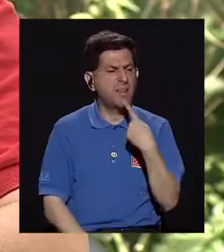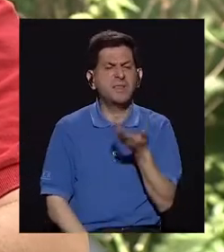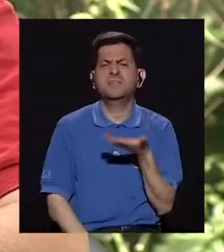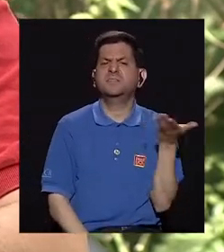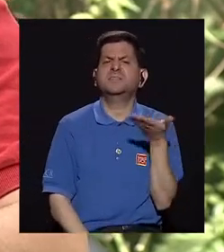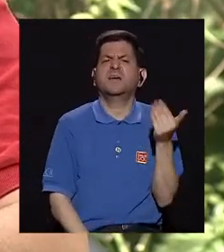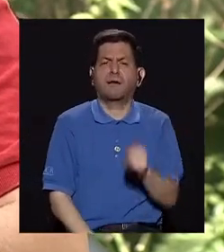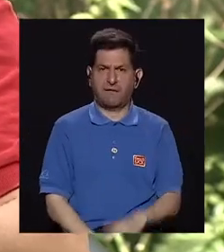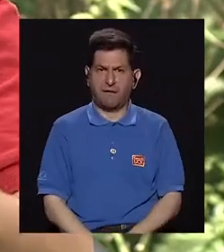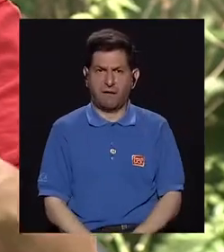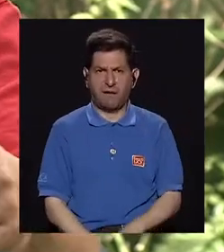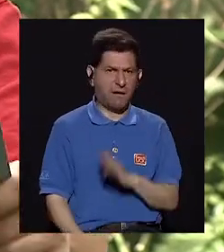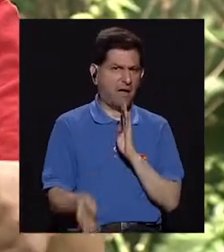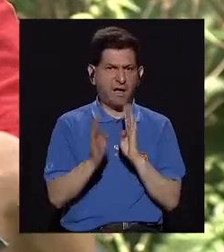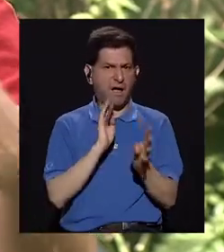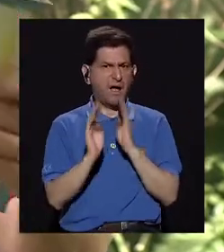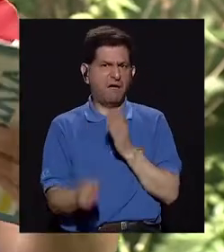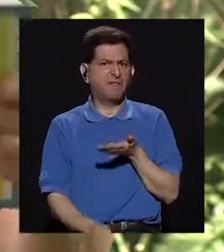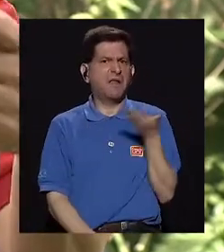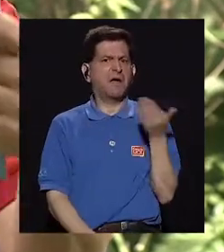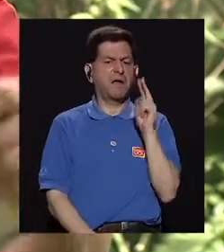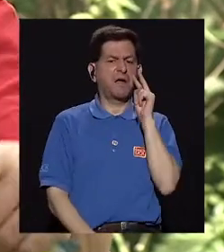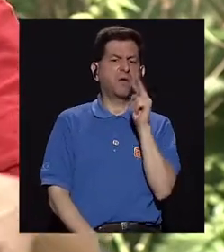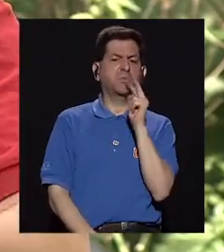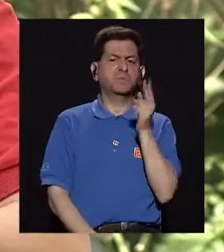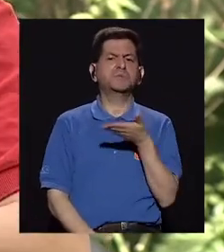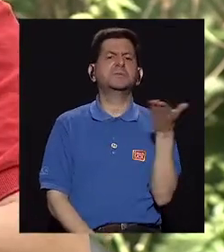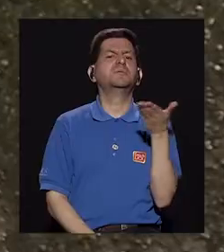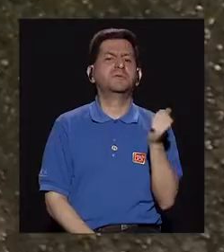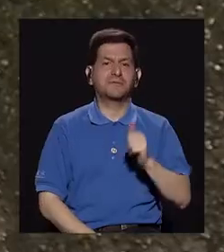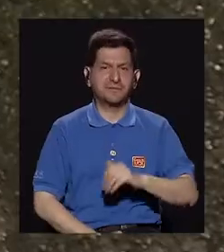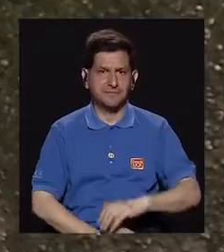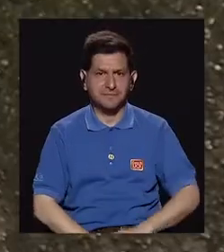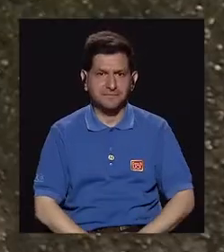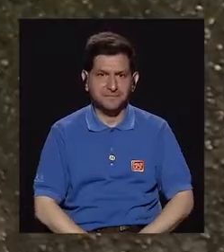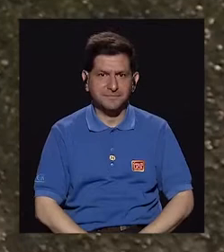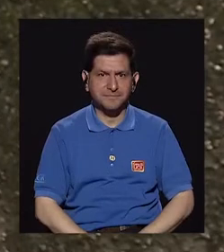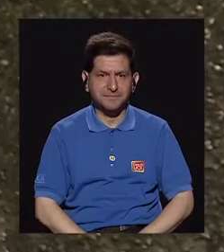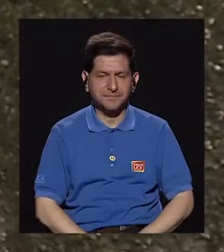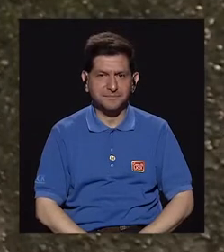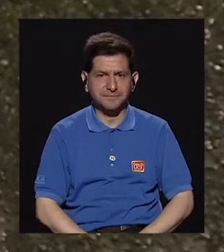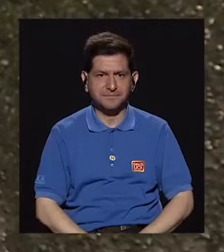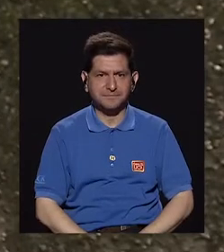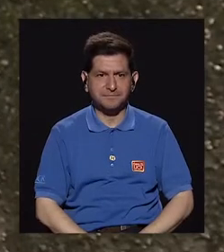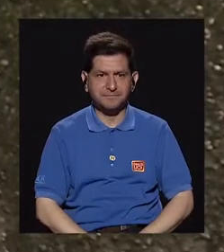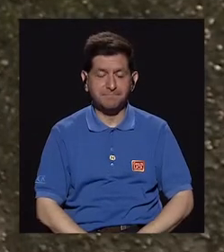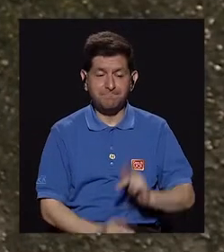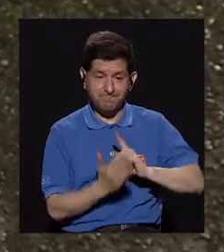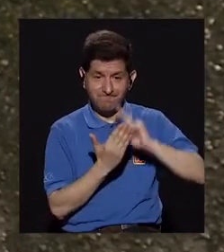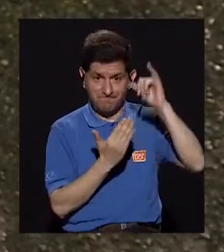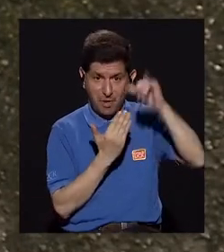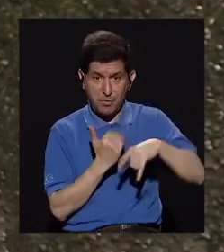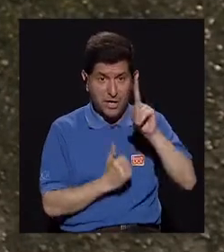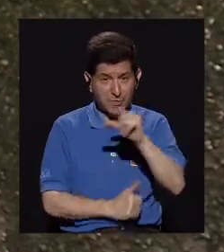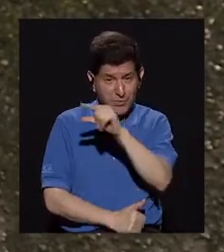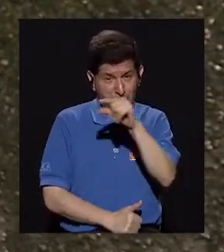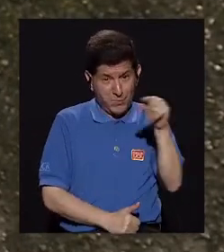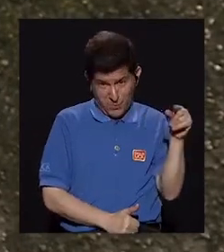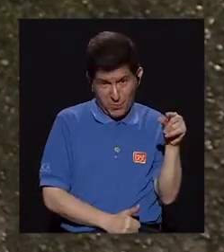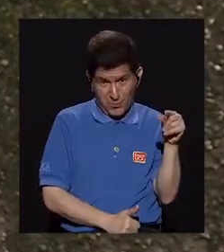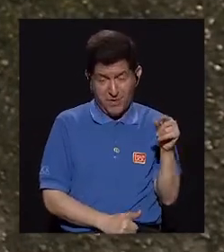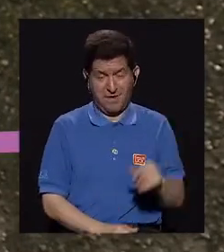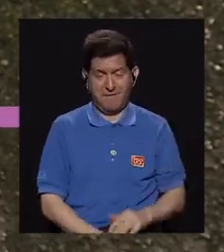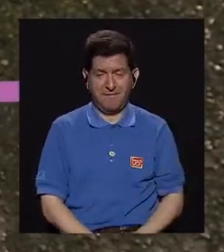les dice? ¿Qué les habla? ¿Qué ven ustedes? Pues al ser un proyecto de una